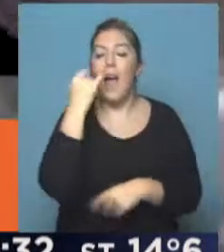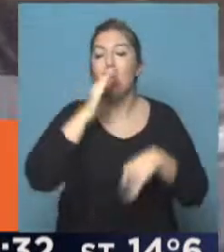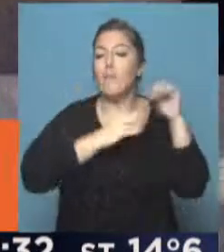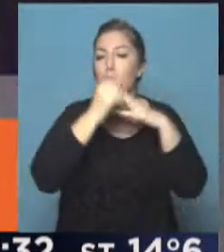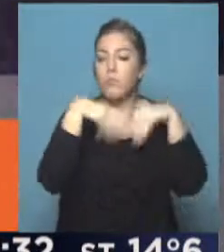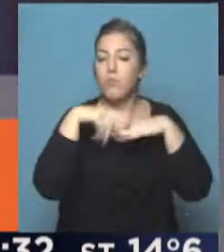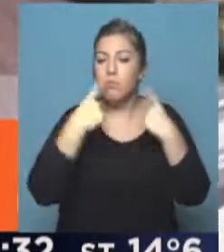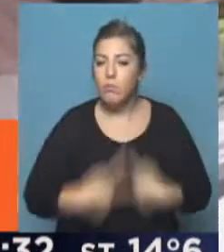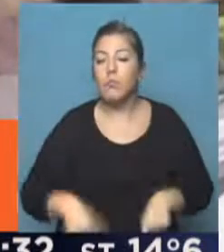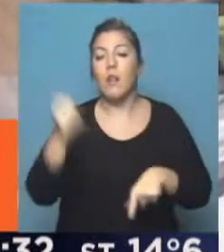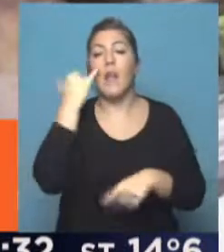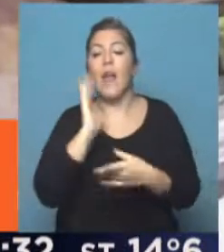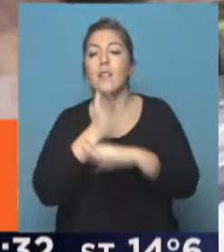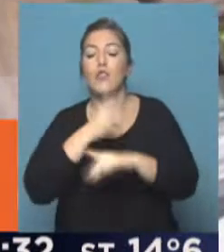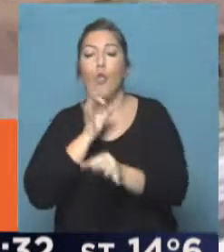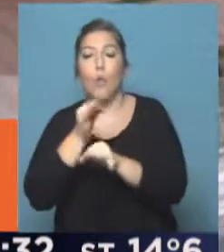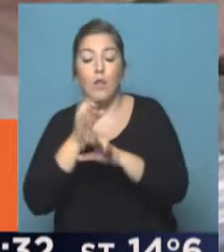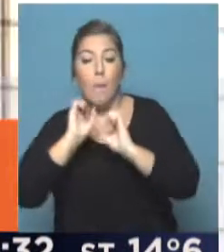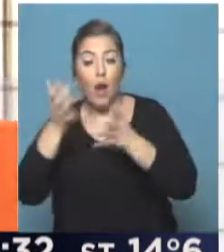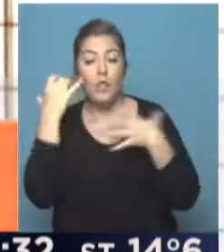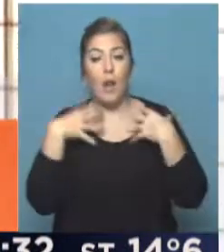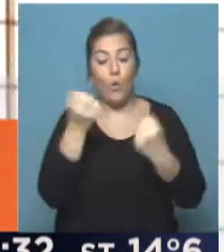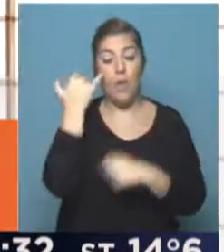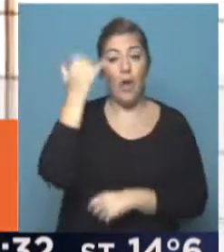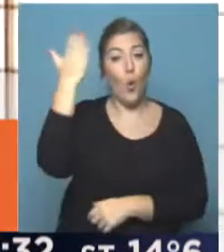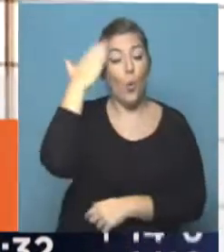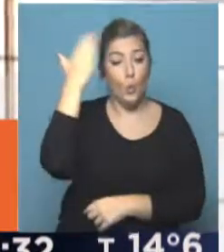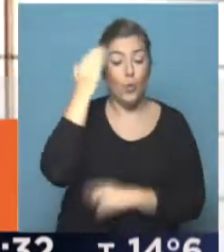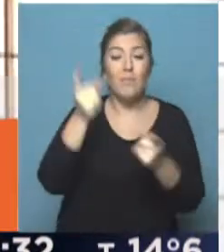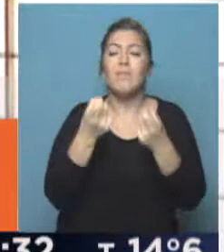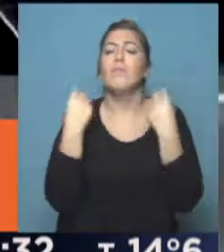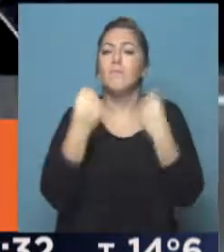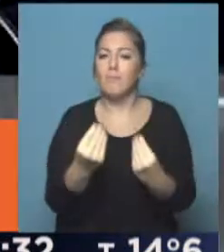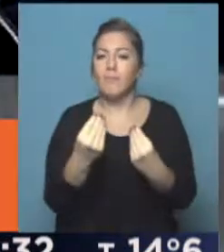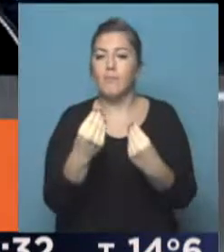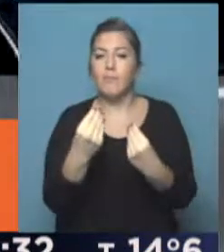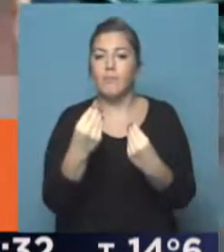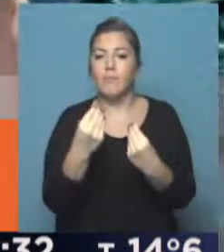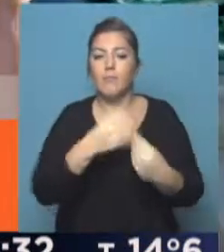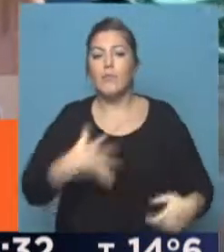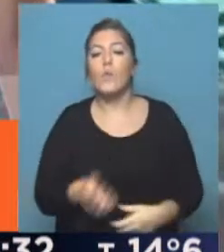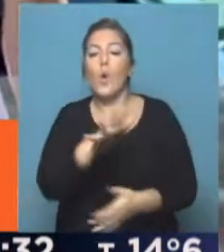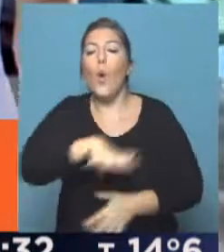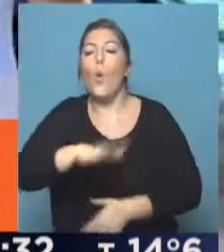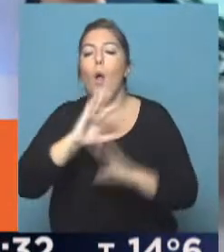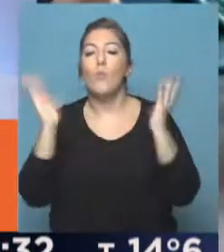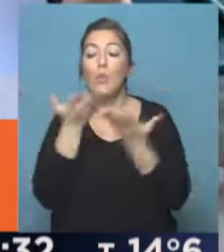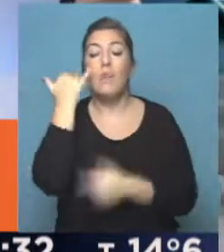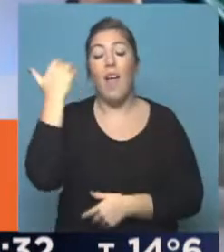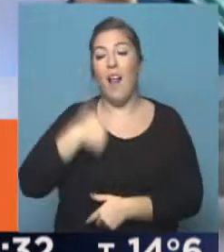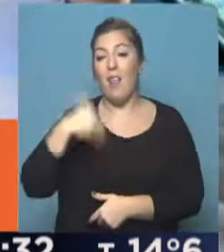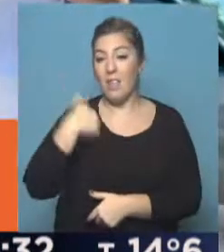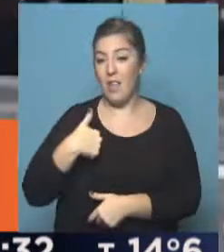infraestructura, mejor acceso a la educación, a la salud y a la cultura, es necesario hacernos un lugar en el mundo. Y la Argentina,